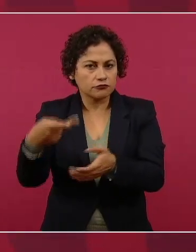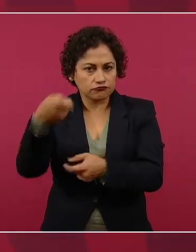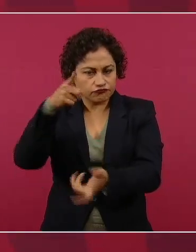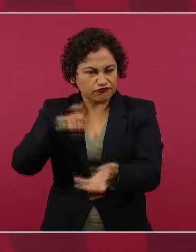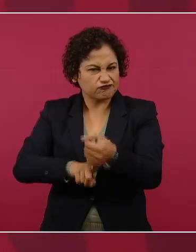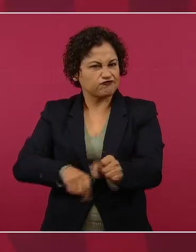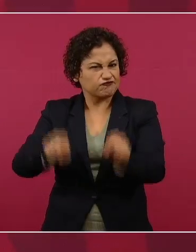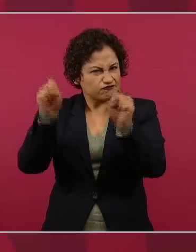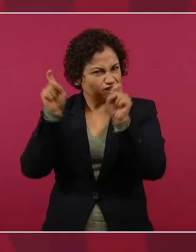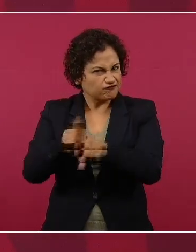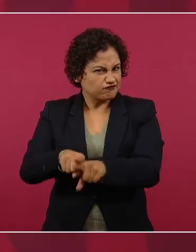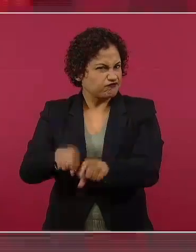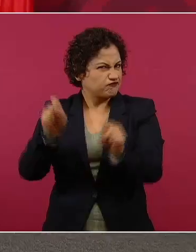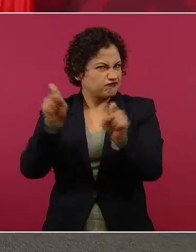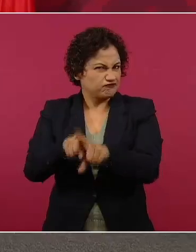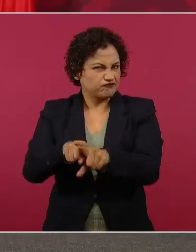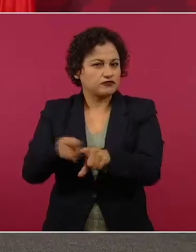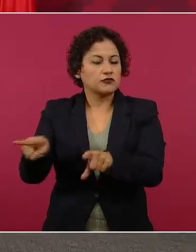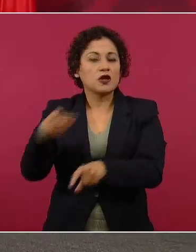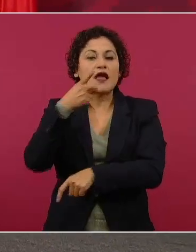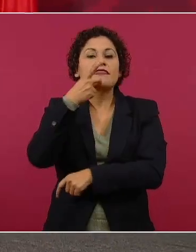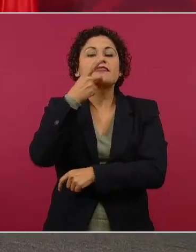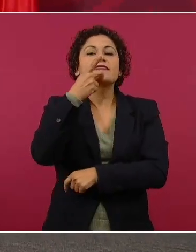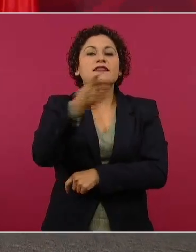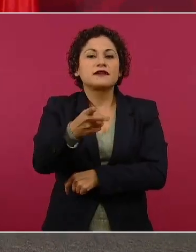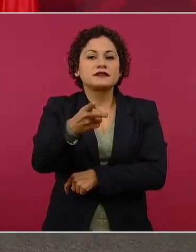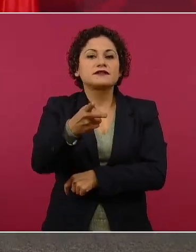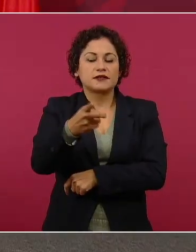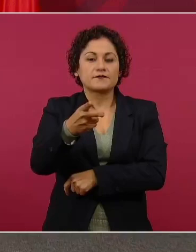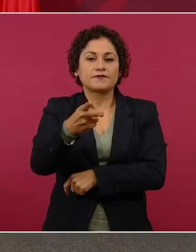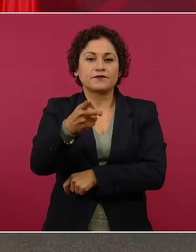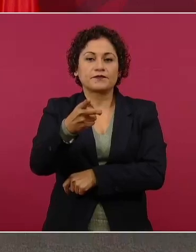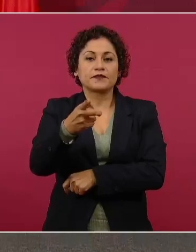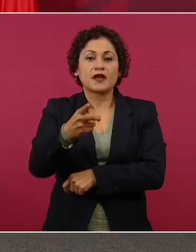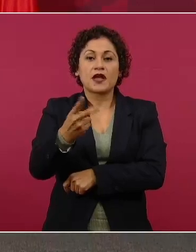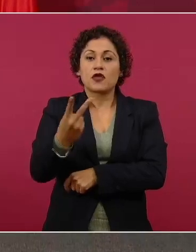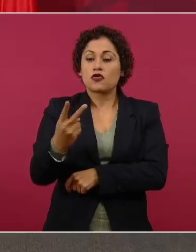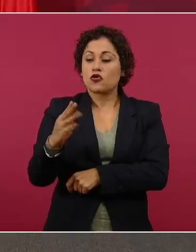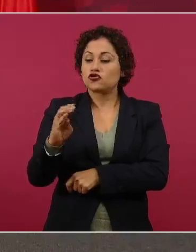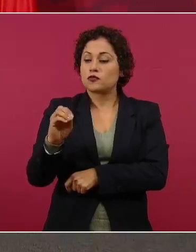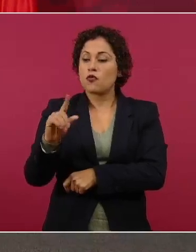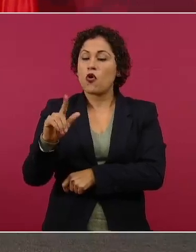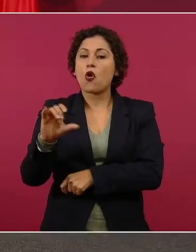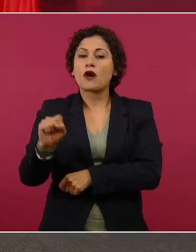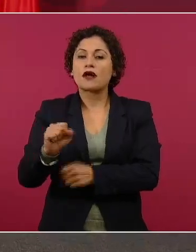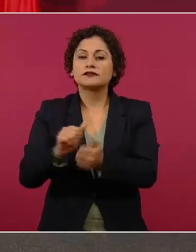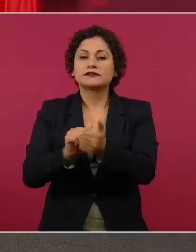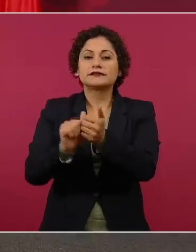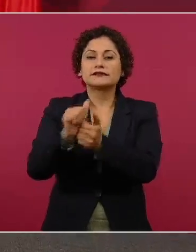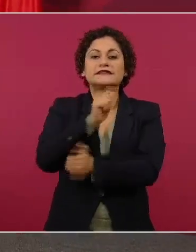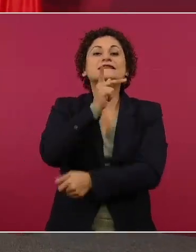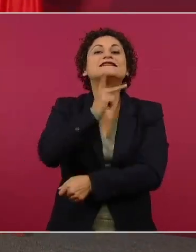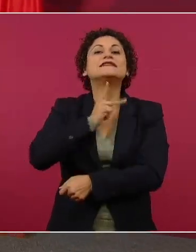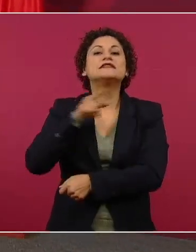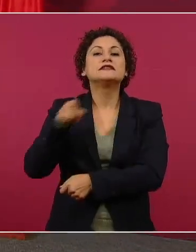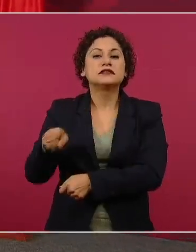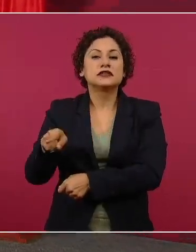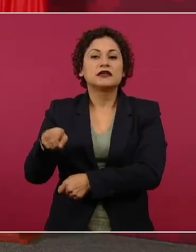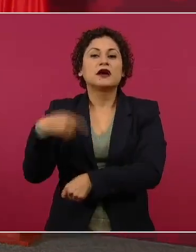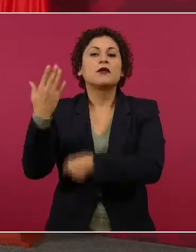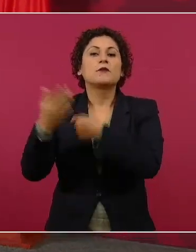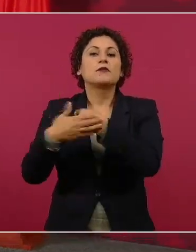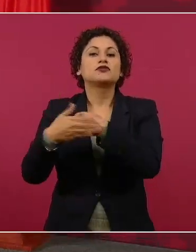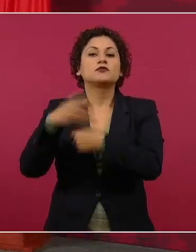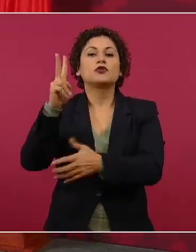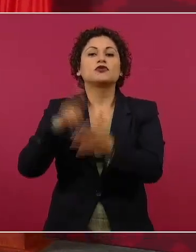de que la refinería de Dos Bocas va a empezar a producir en